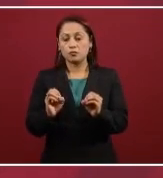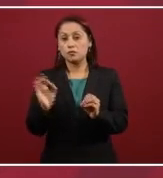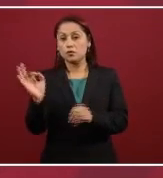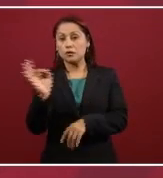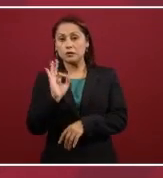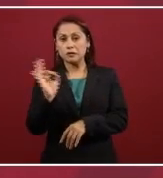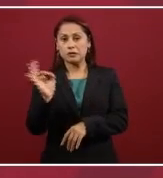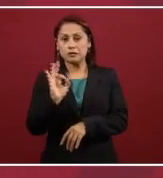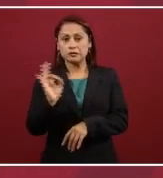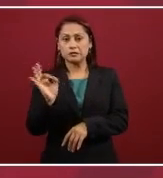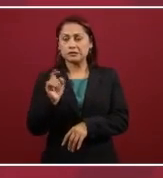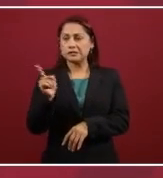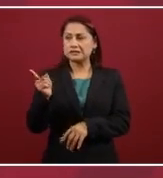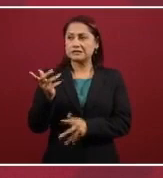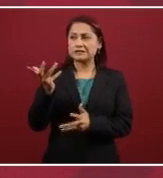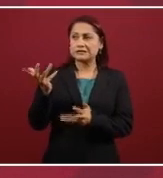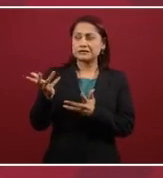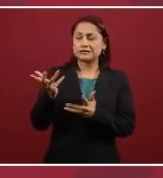otro